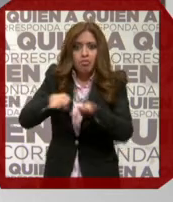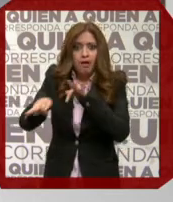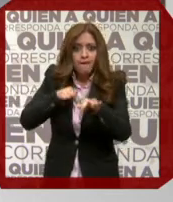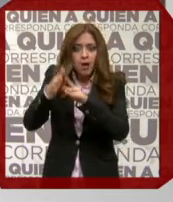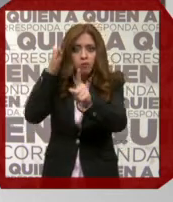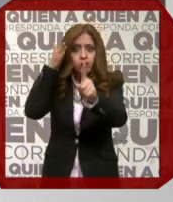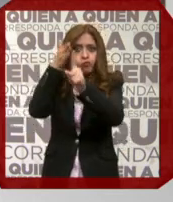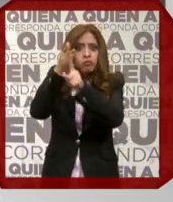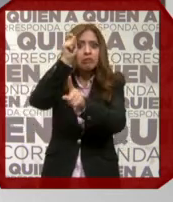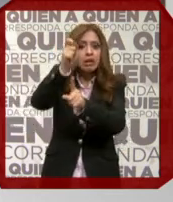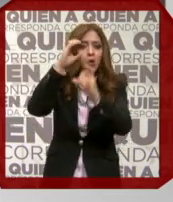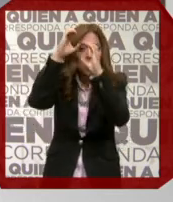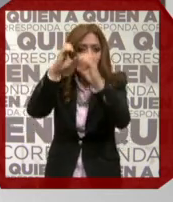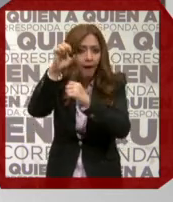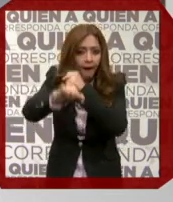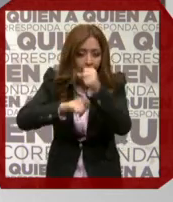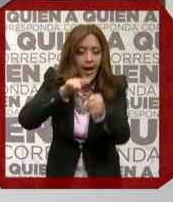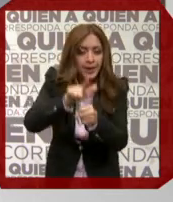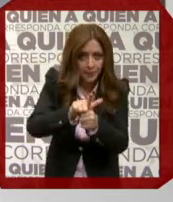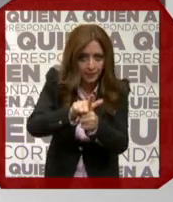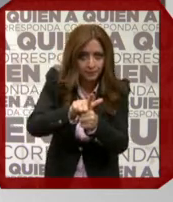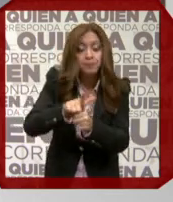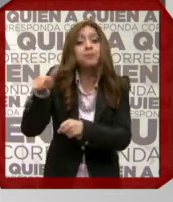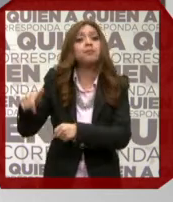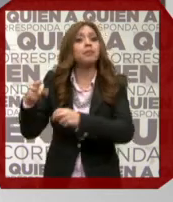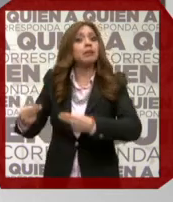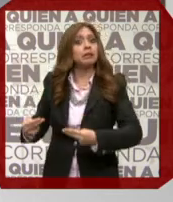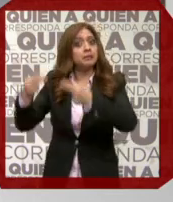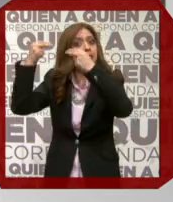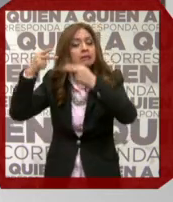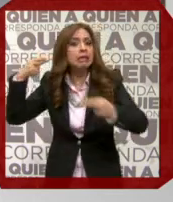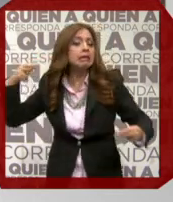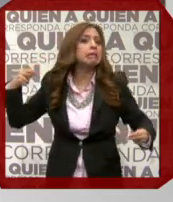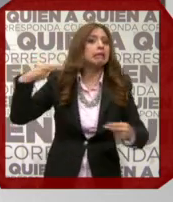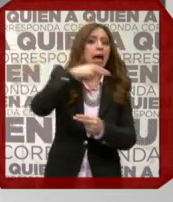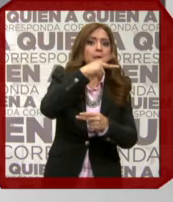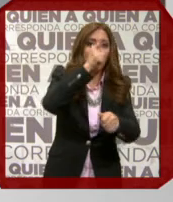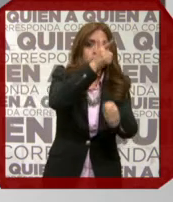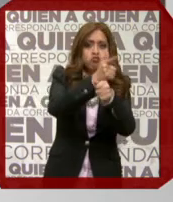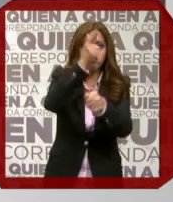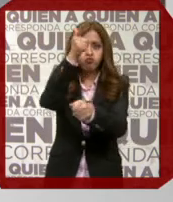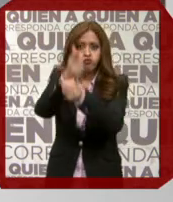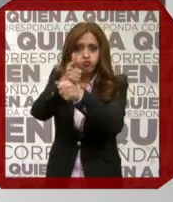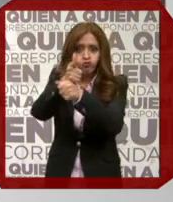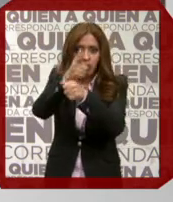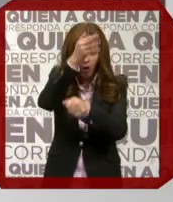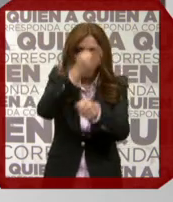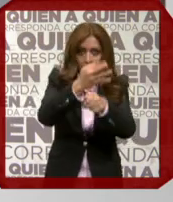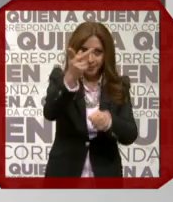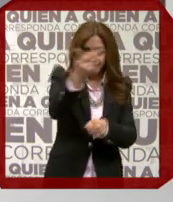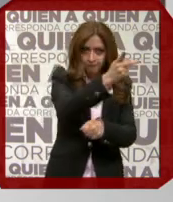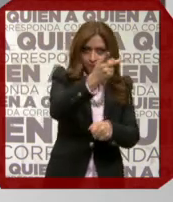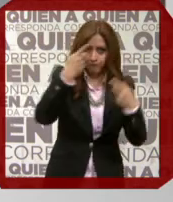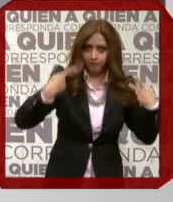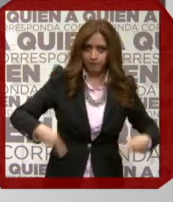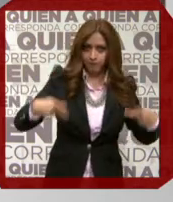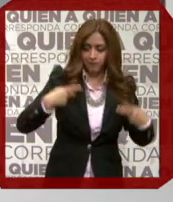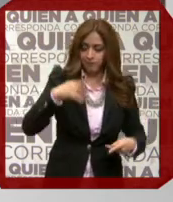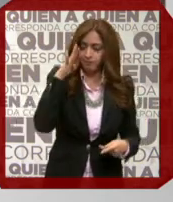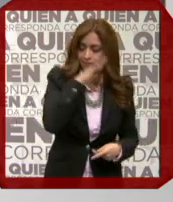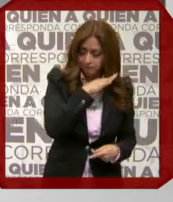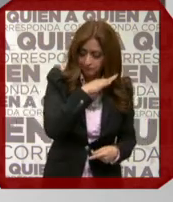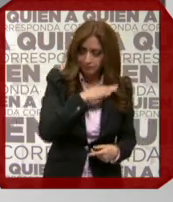favor del bienestar animal la empresa actuó en forma inmediata y ha logrado identificar Aquí está en el par de babosos Ha